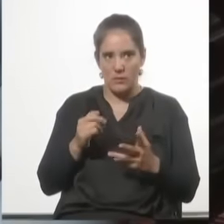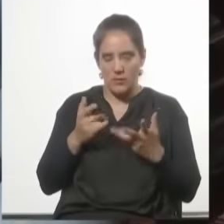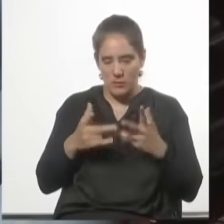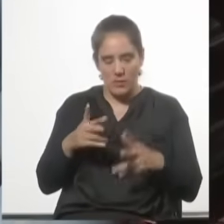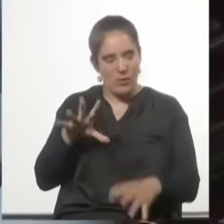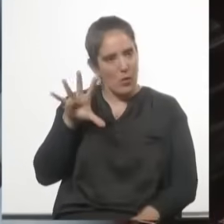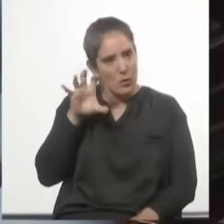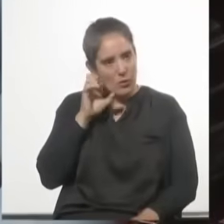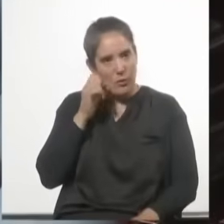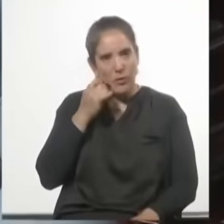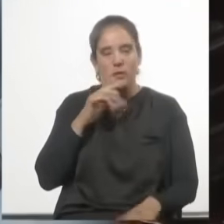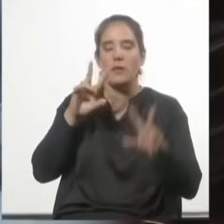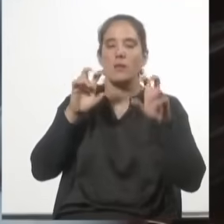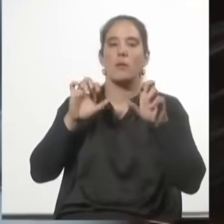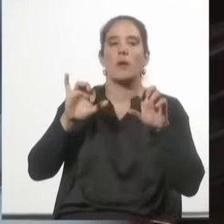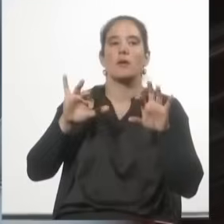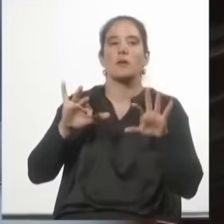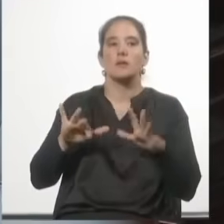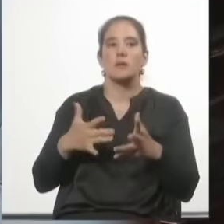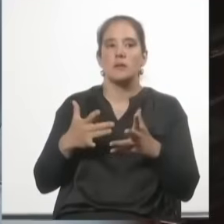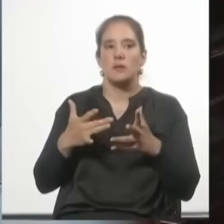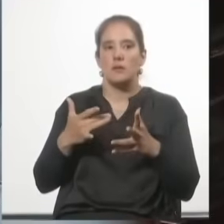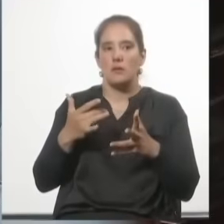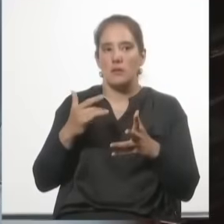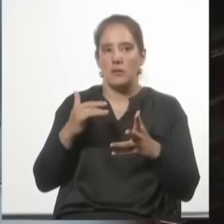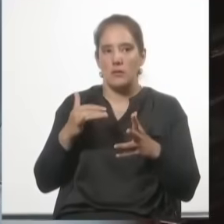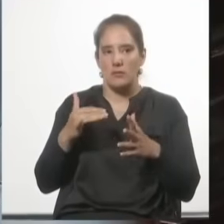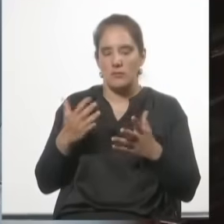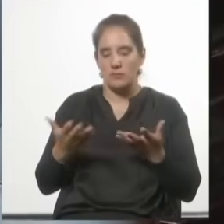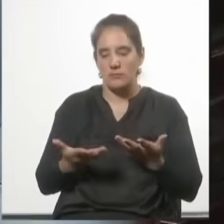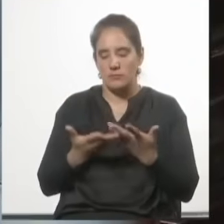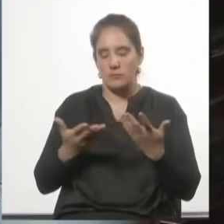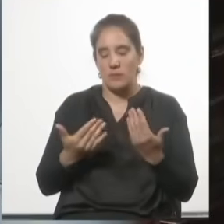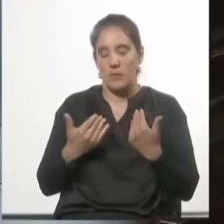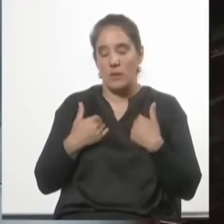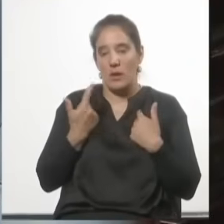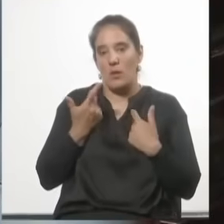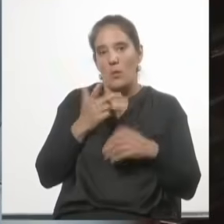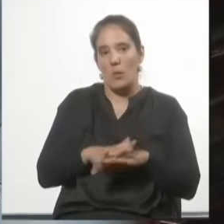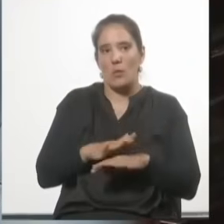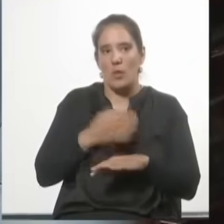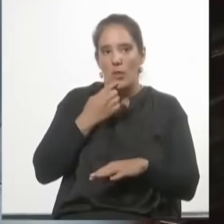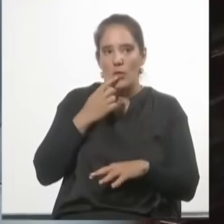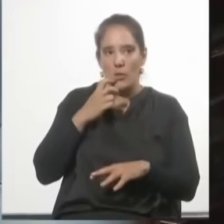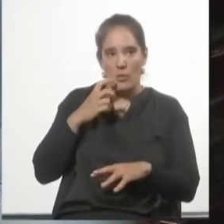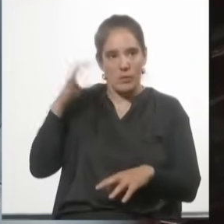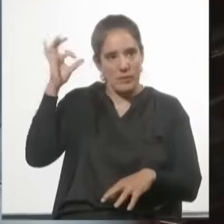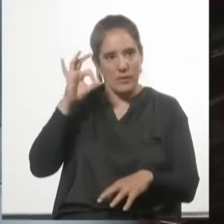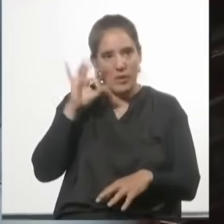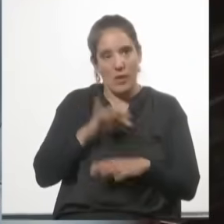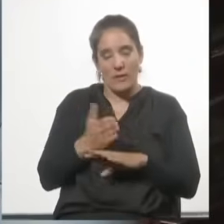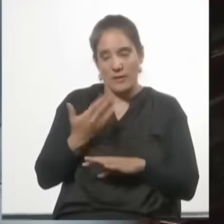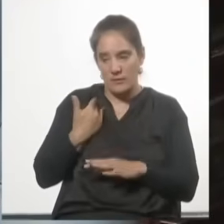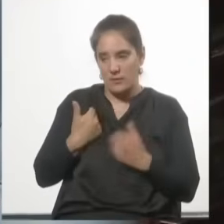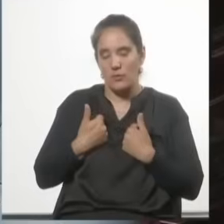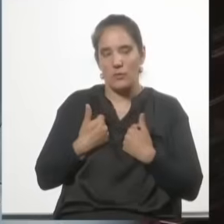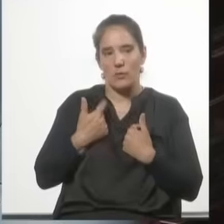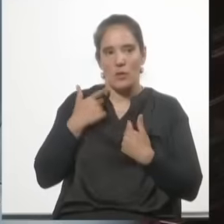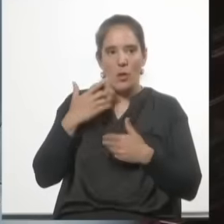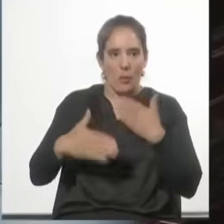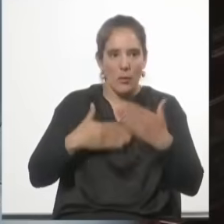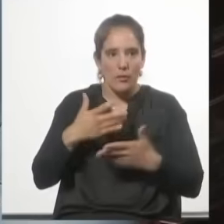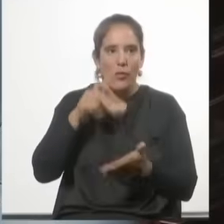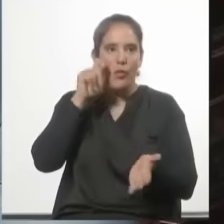ser escuchado porque tiene que ver con algo de lo que también en su momento y sentada en esta banca nos sentimos parte, que fue el